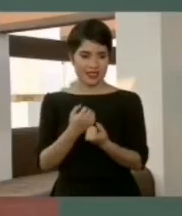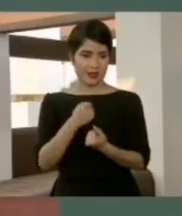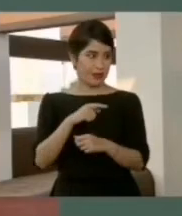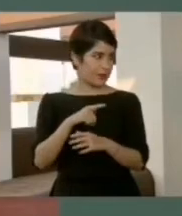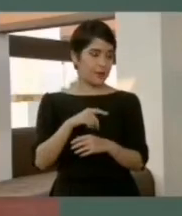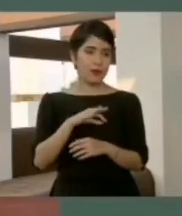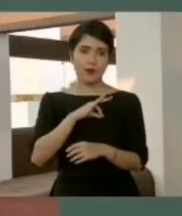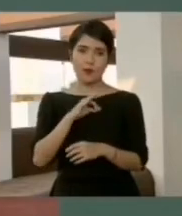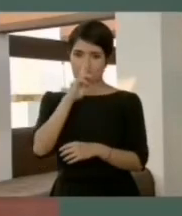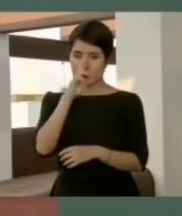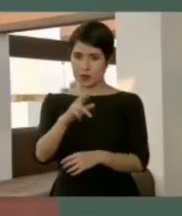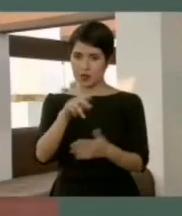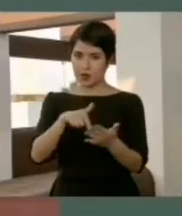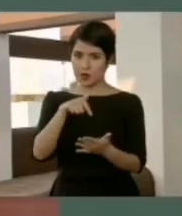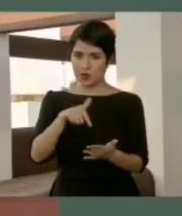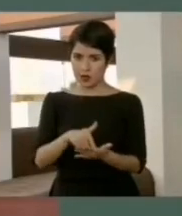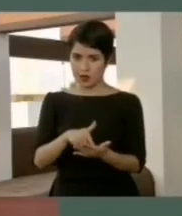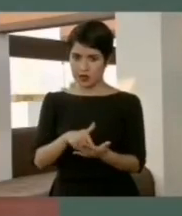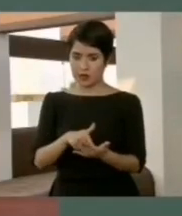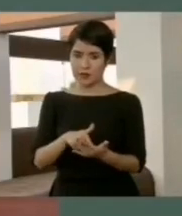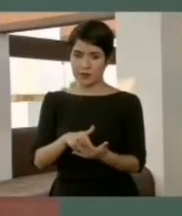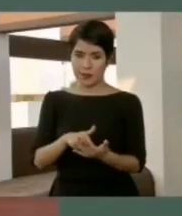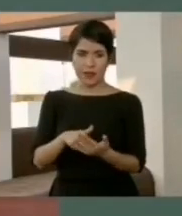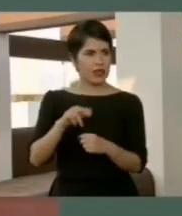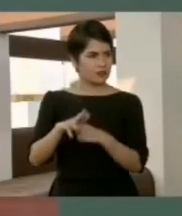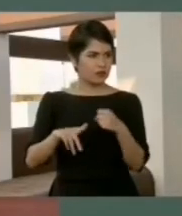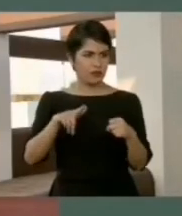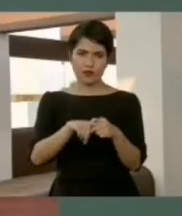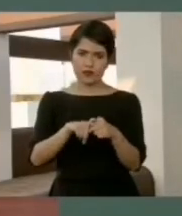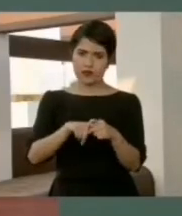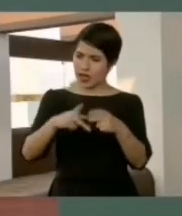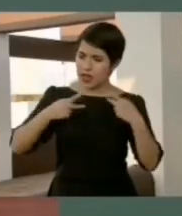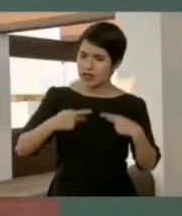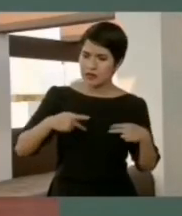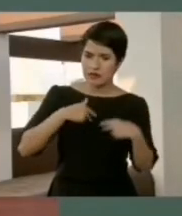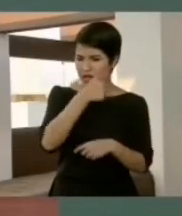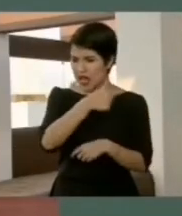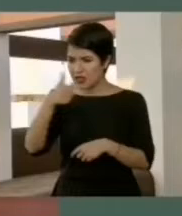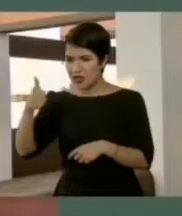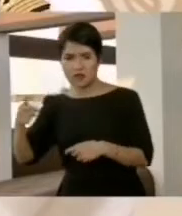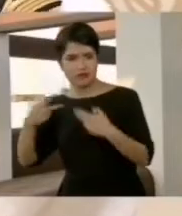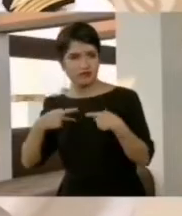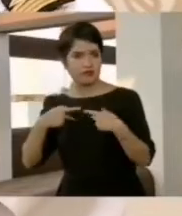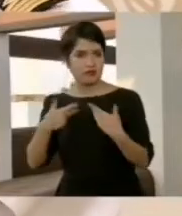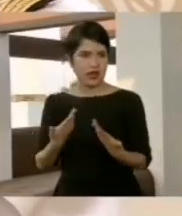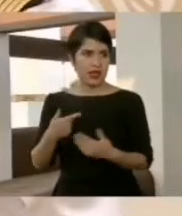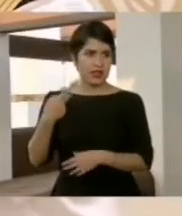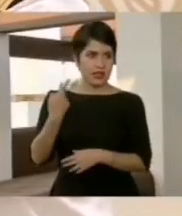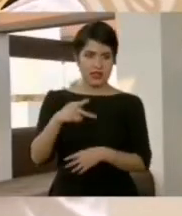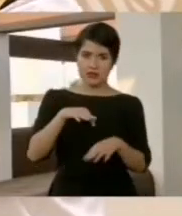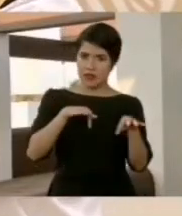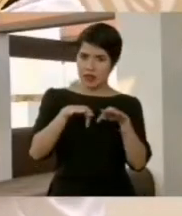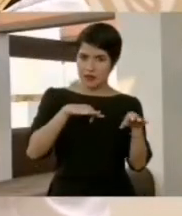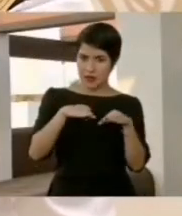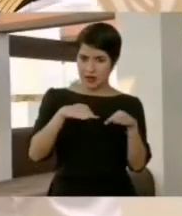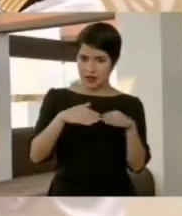merecemos, garantizando el respeto a la naturaleza civil de las actividades del sector marítimo. Señor